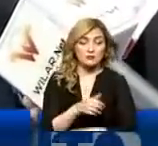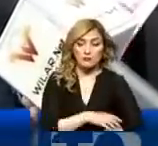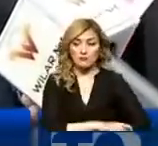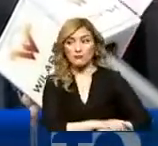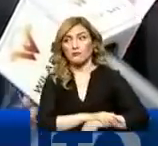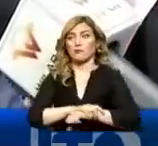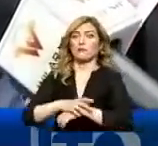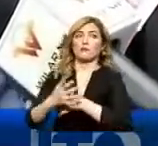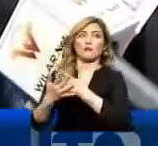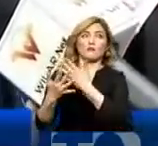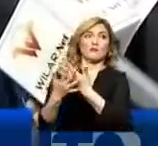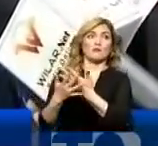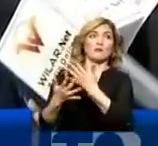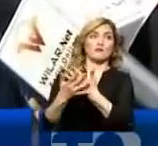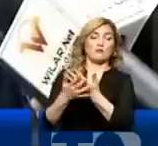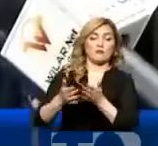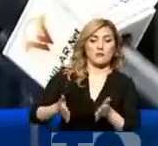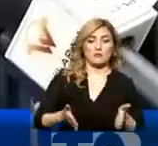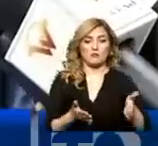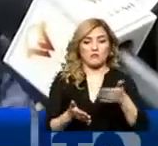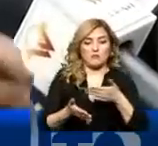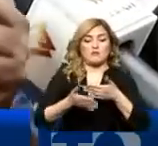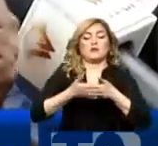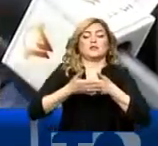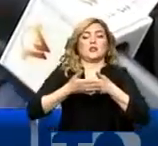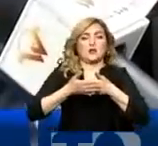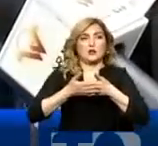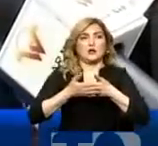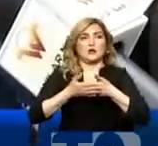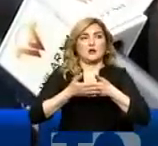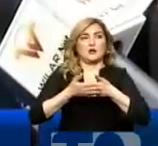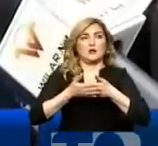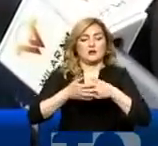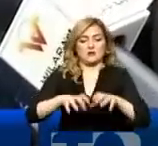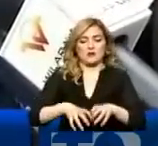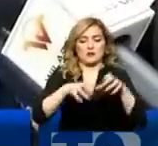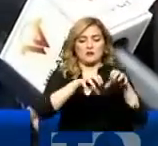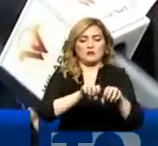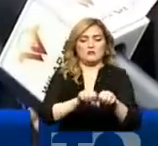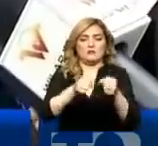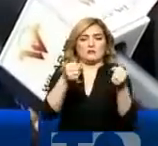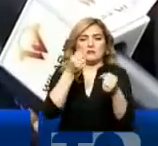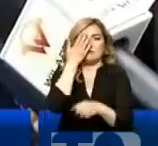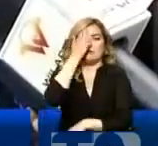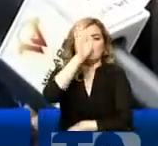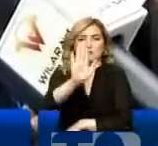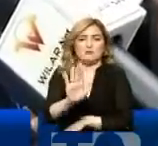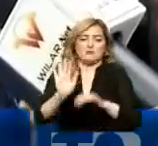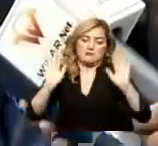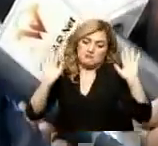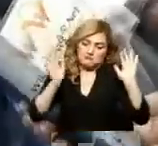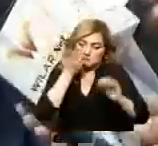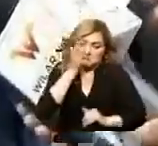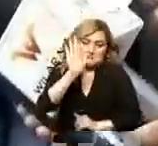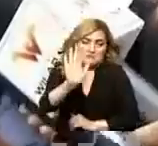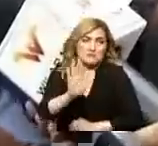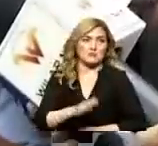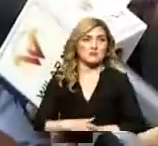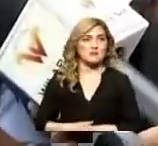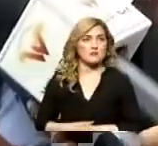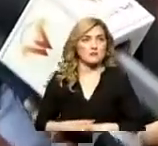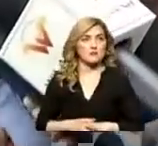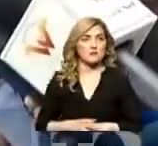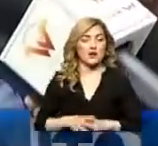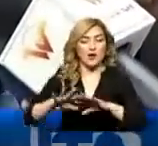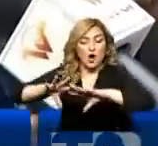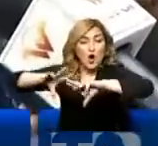cárcel por cerrar la vía, por romper un adoquín? Estamos dispuestos. Pero es Estoy ilegal aquí. También. Sí, para